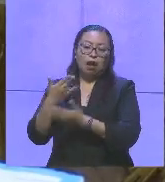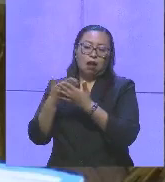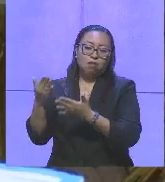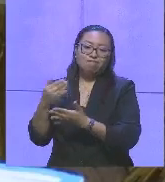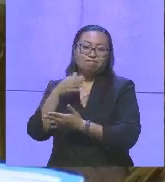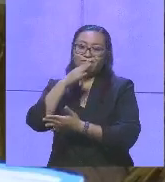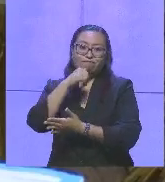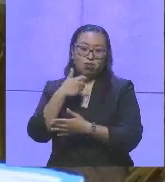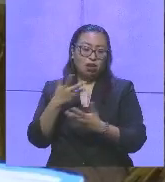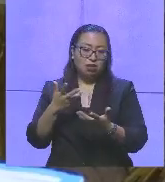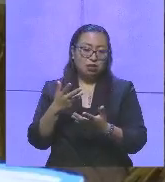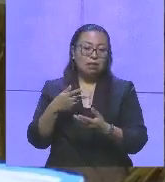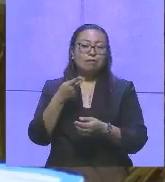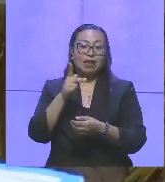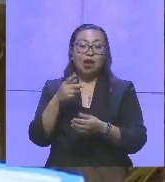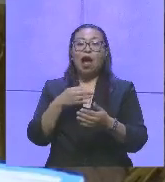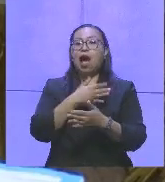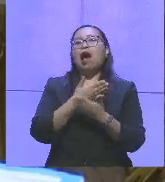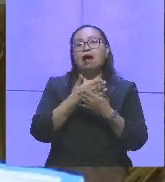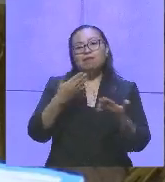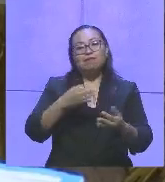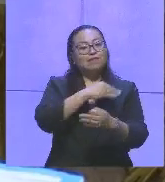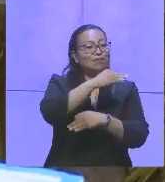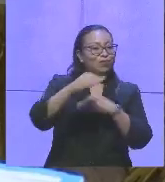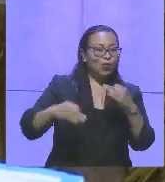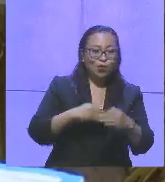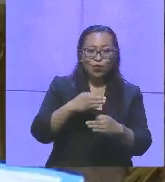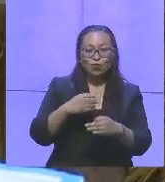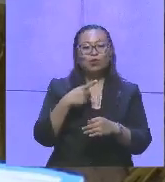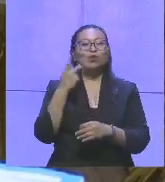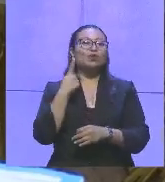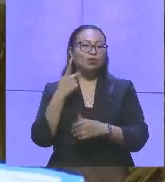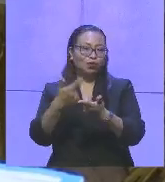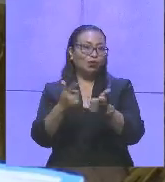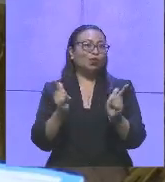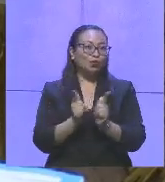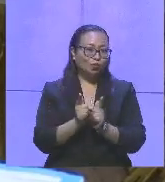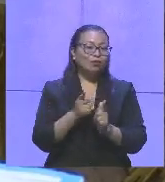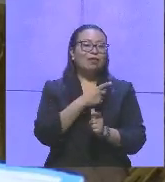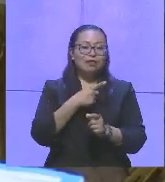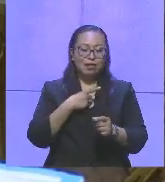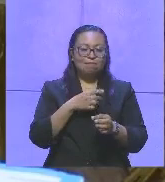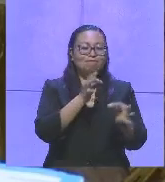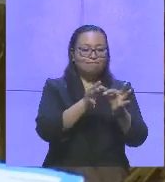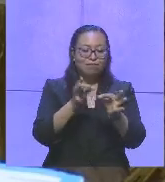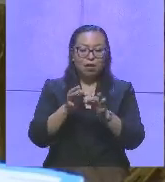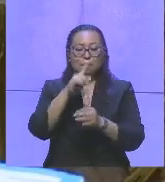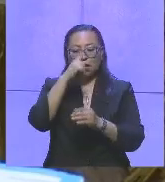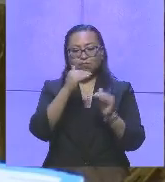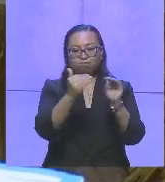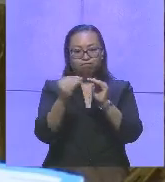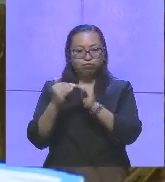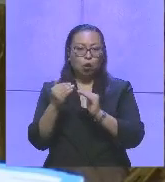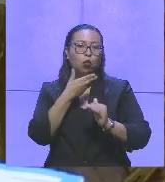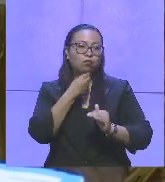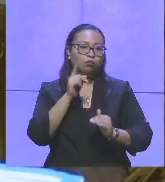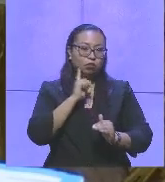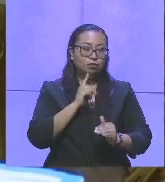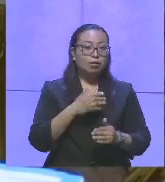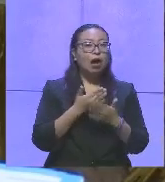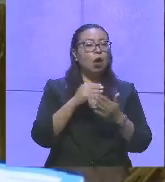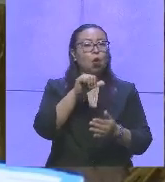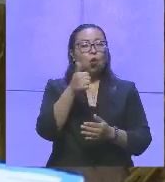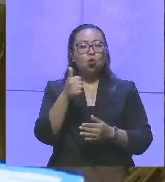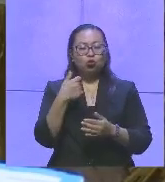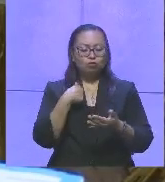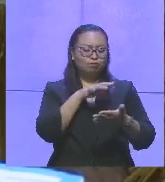que cumplir eso los partidos políticos. Otro de los textos que me parece muy interesante es el de Carolina Gilas,